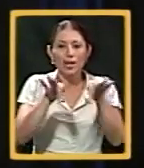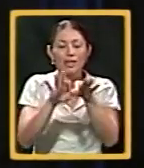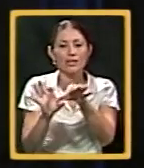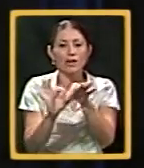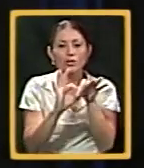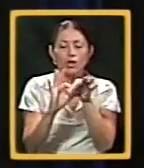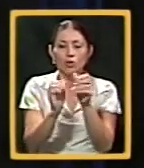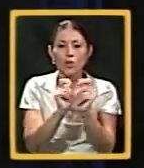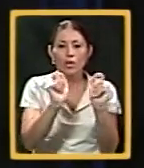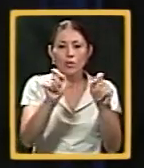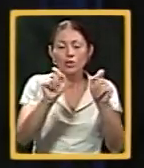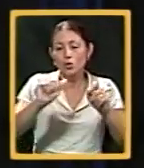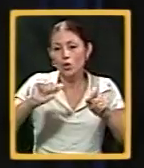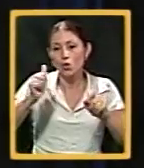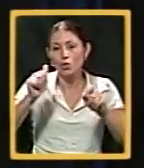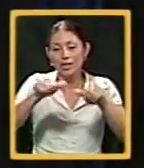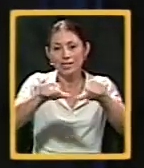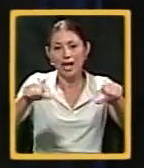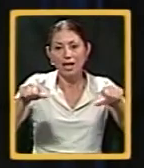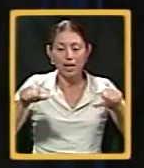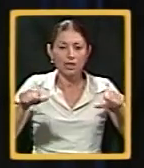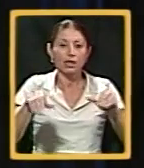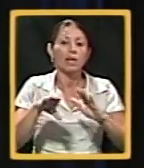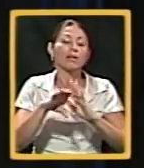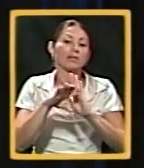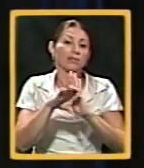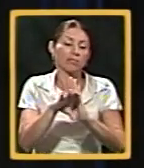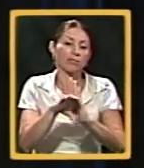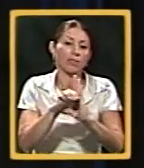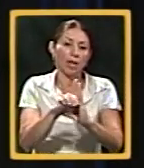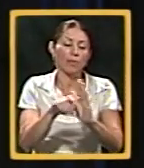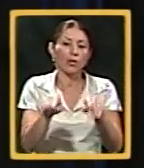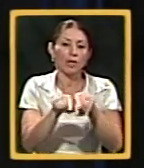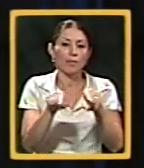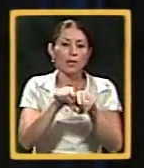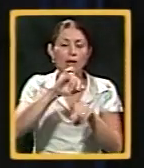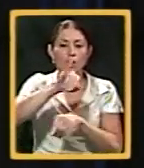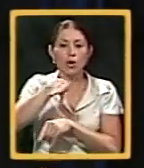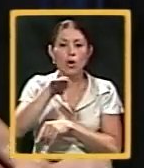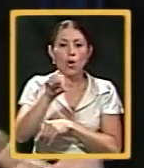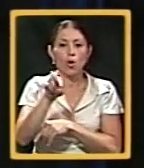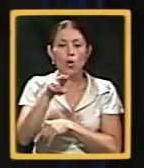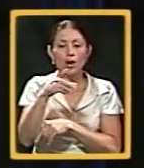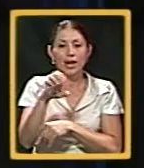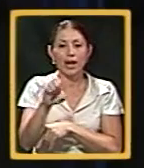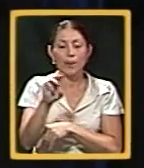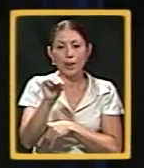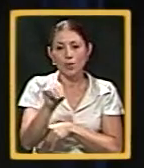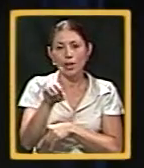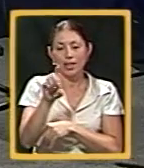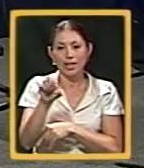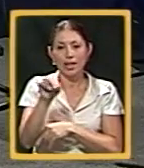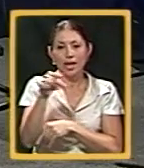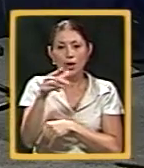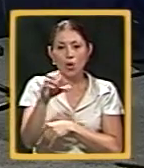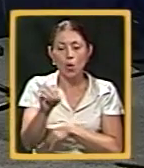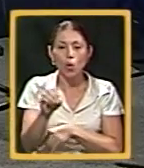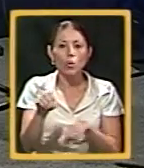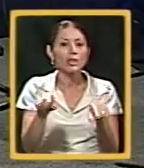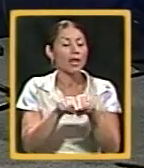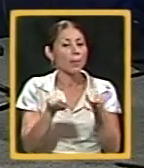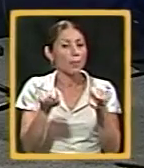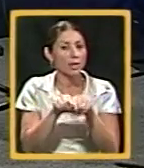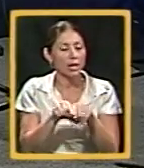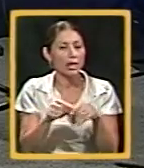áreas, gente relevante. Jorge Manuel Dengo también, una persona, ¿verdad?, cuyas raíces están en Heredia,